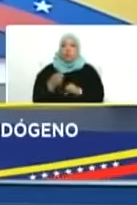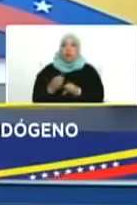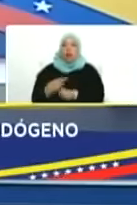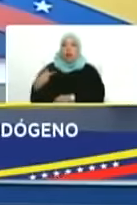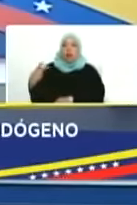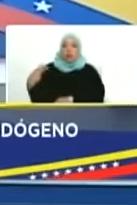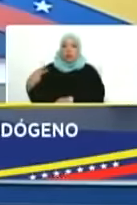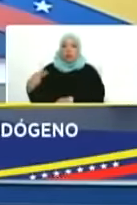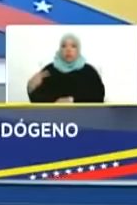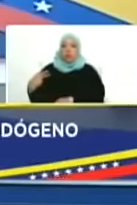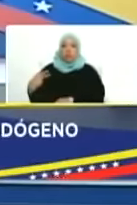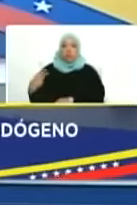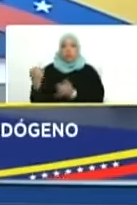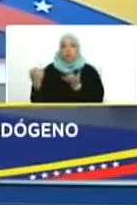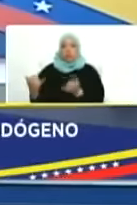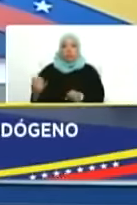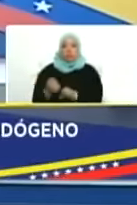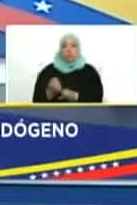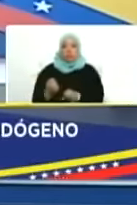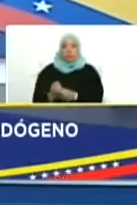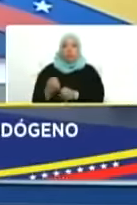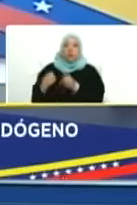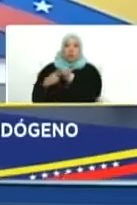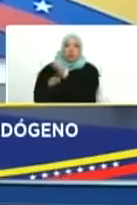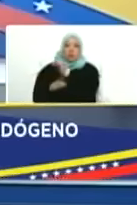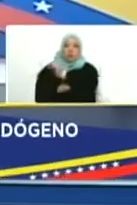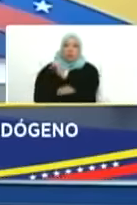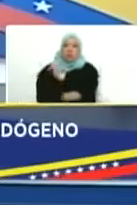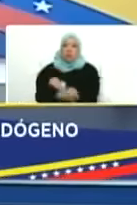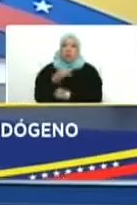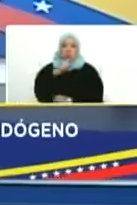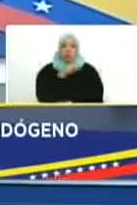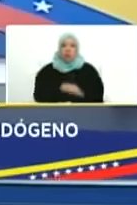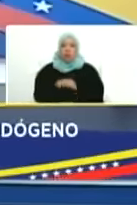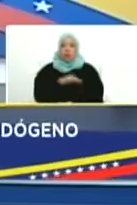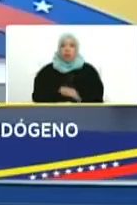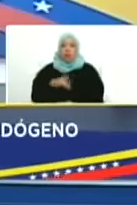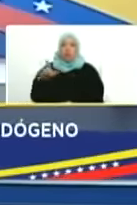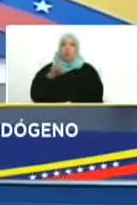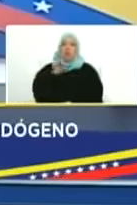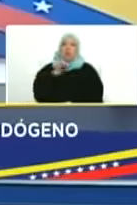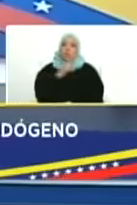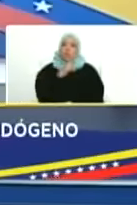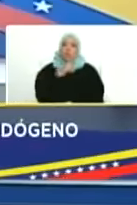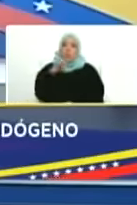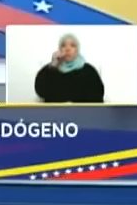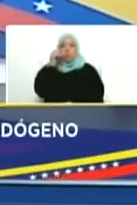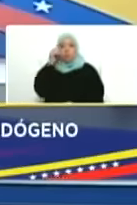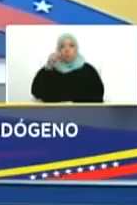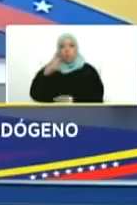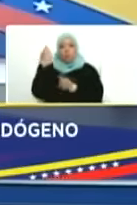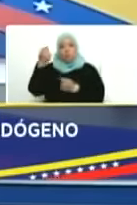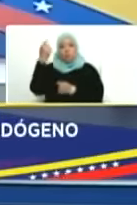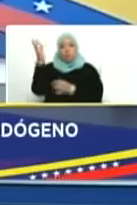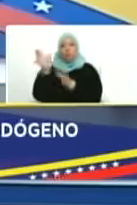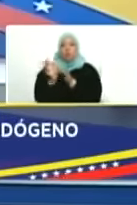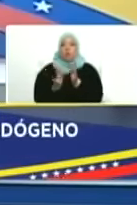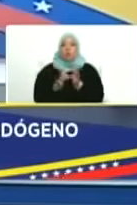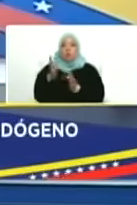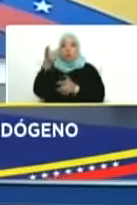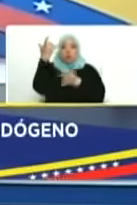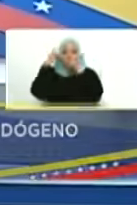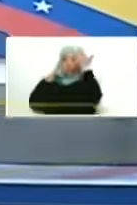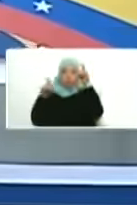tejerías, precisamente la base de misiones socialistas, con el nombre de El Triunfo del Gigante